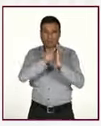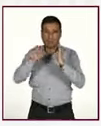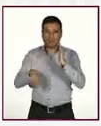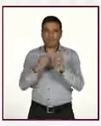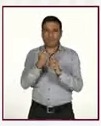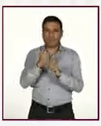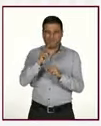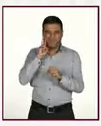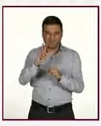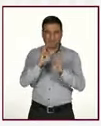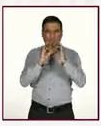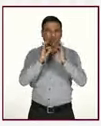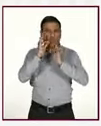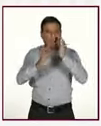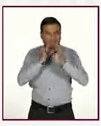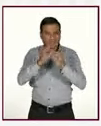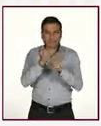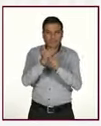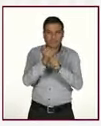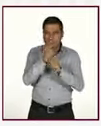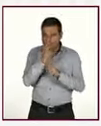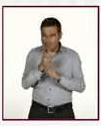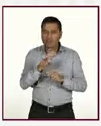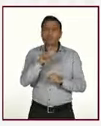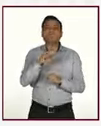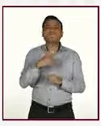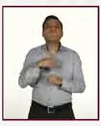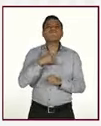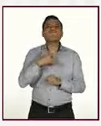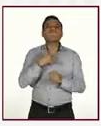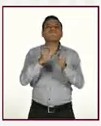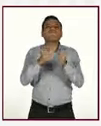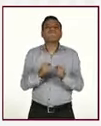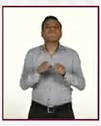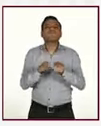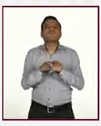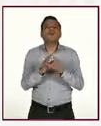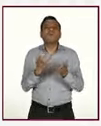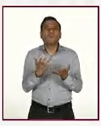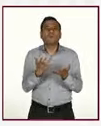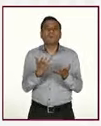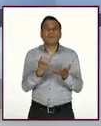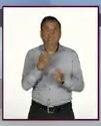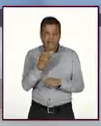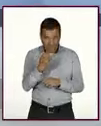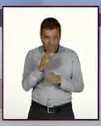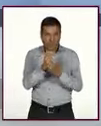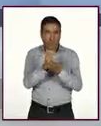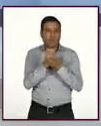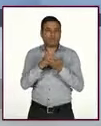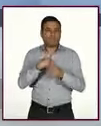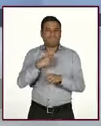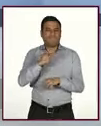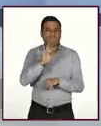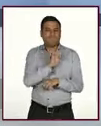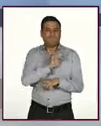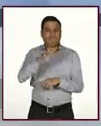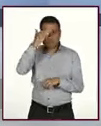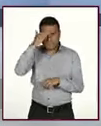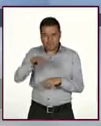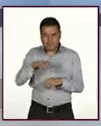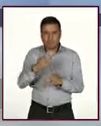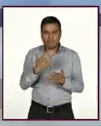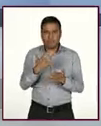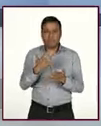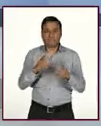repente vemos en las noticias de qué tan seguro te sientes en comunidad, ¿no? ¿Qué tan segura? Es un buen Eso calibre. nos ayuda para poder saber el impacto que